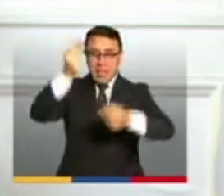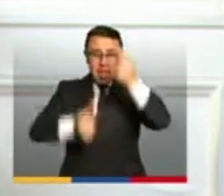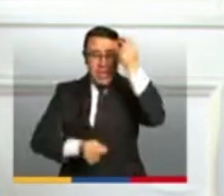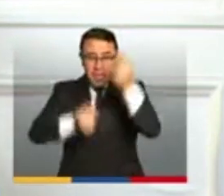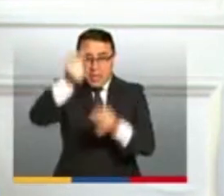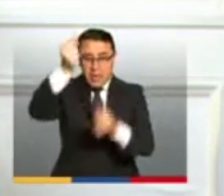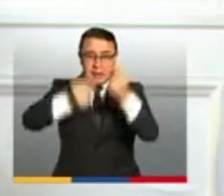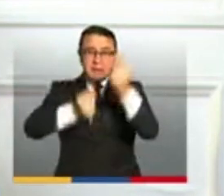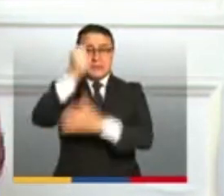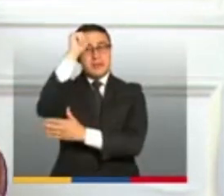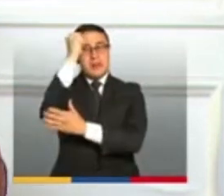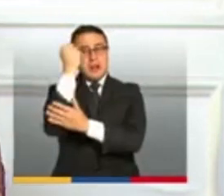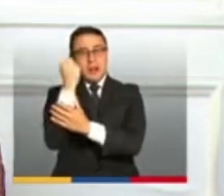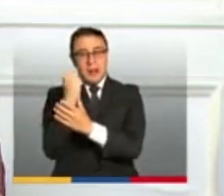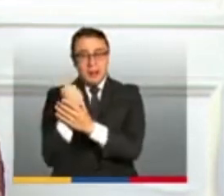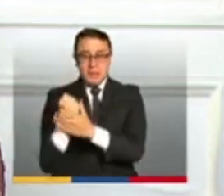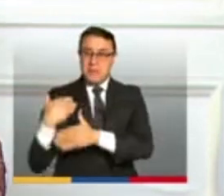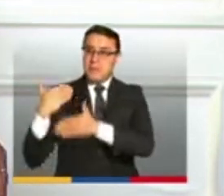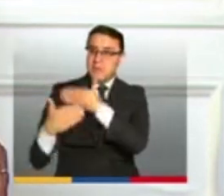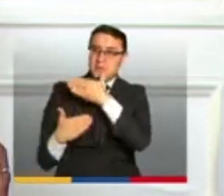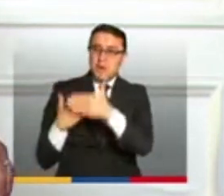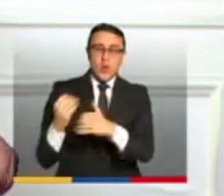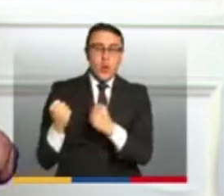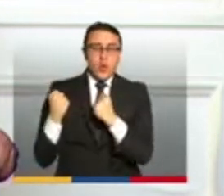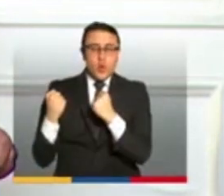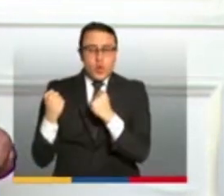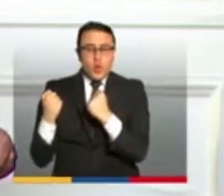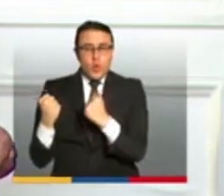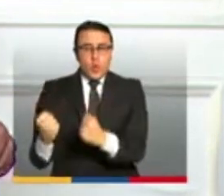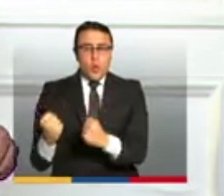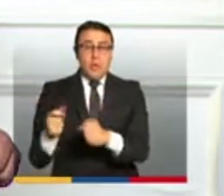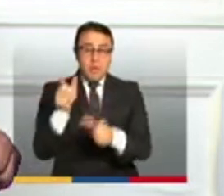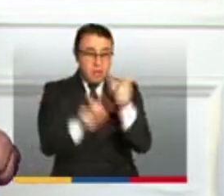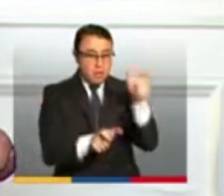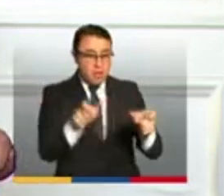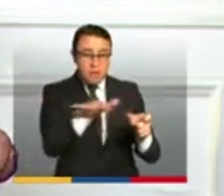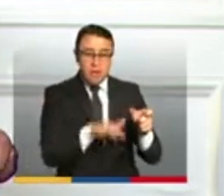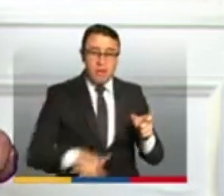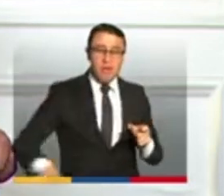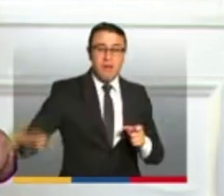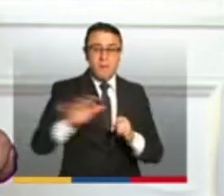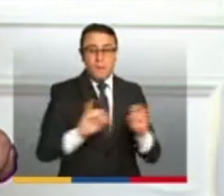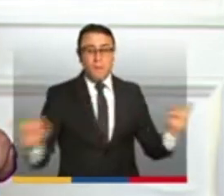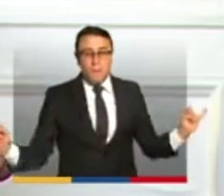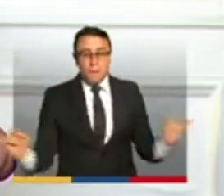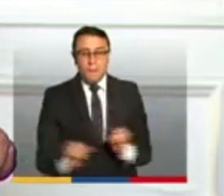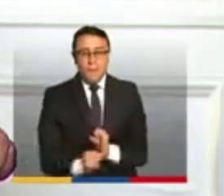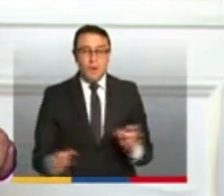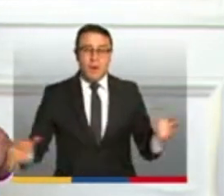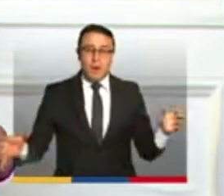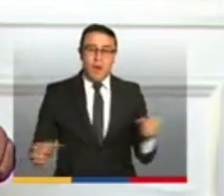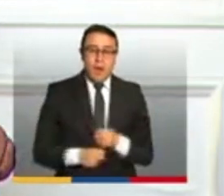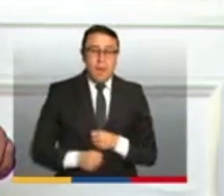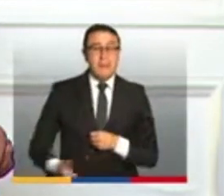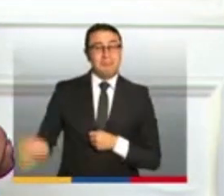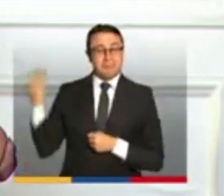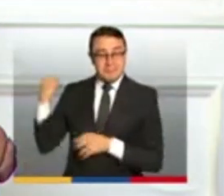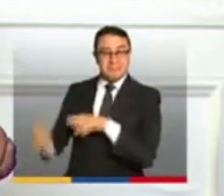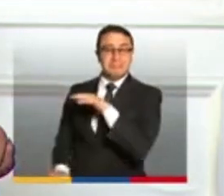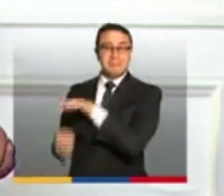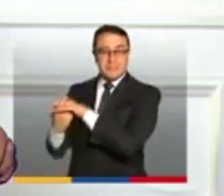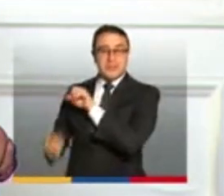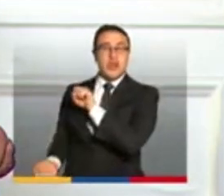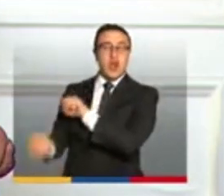que viene anunciándose, el hambre que ha permanecido desde la pandemia y se